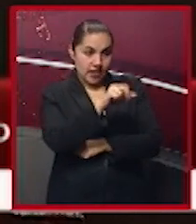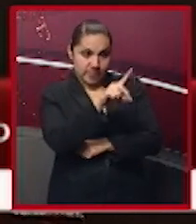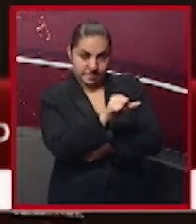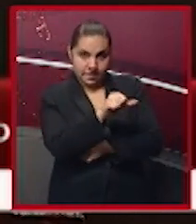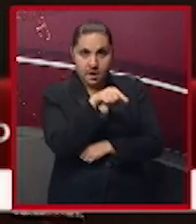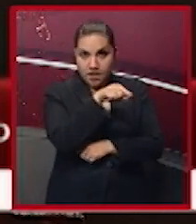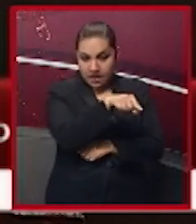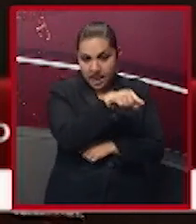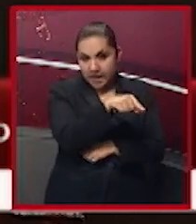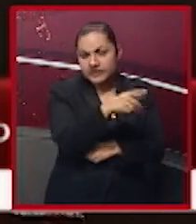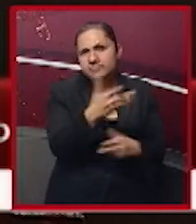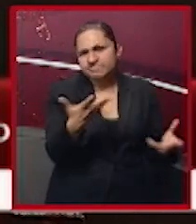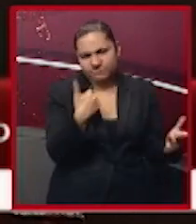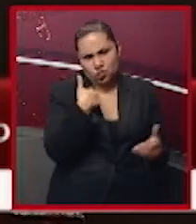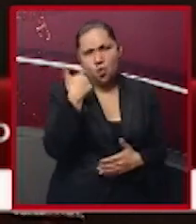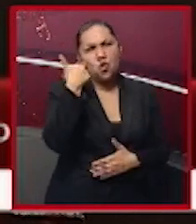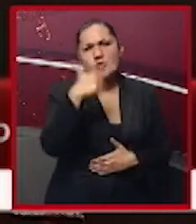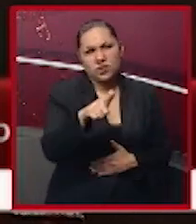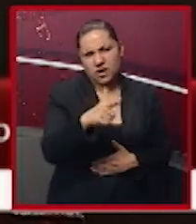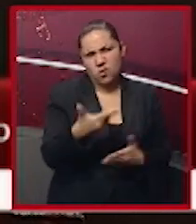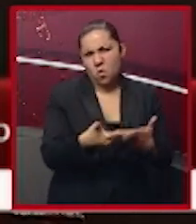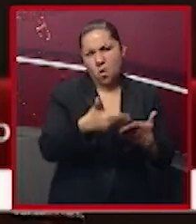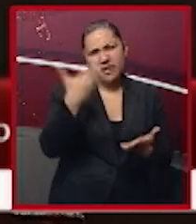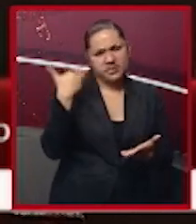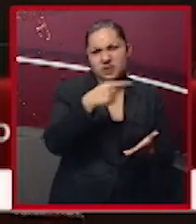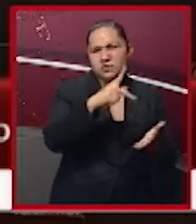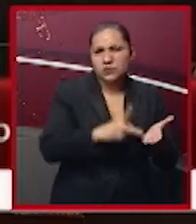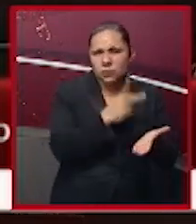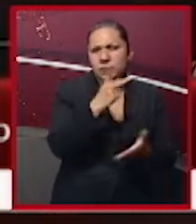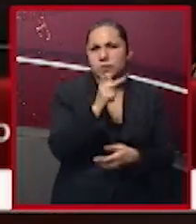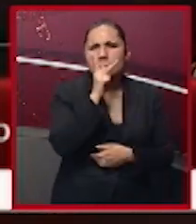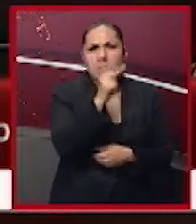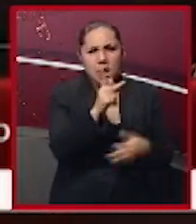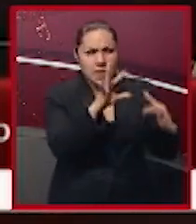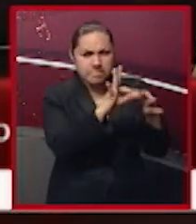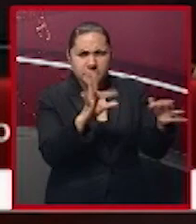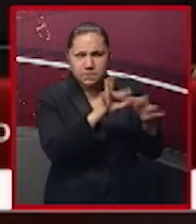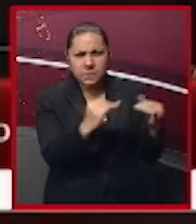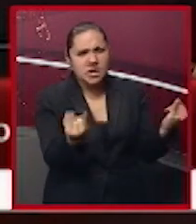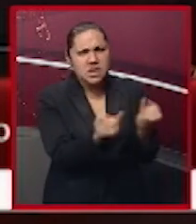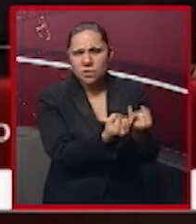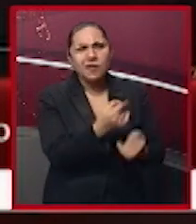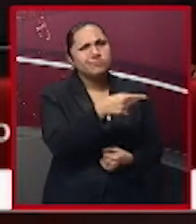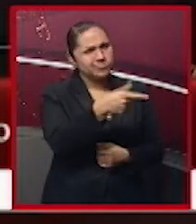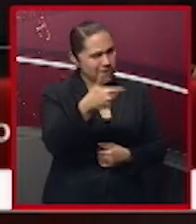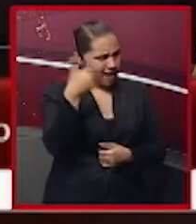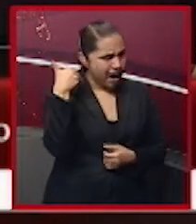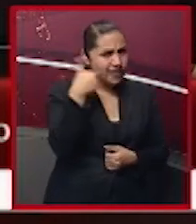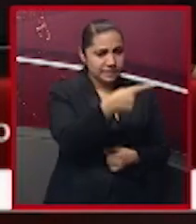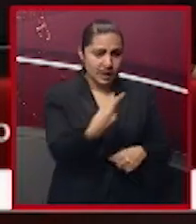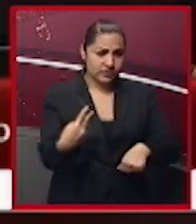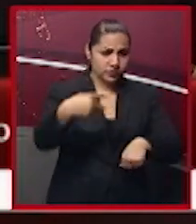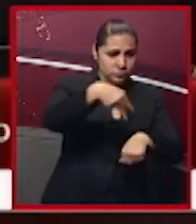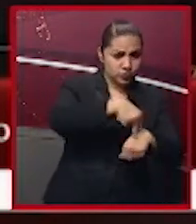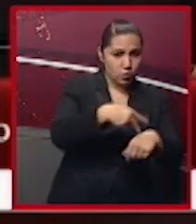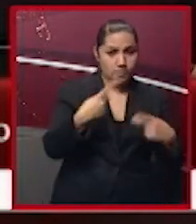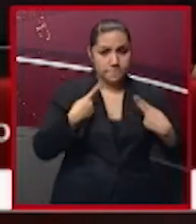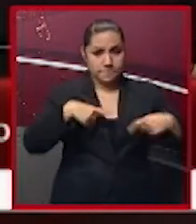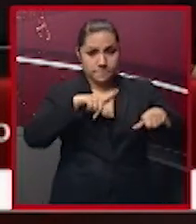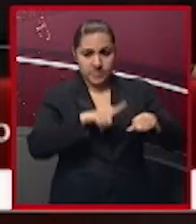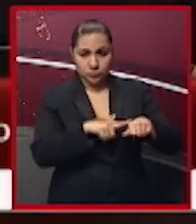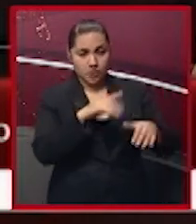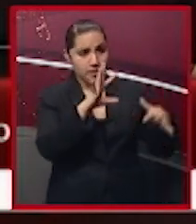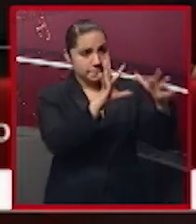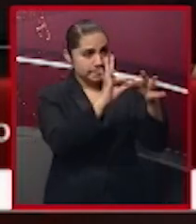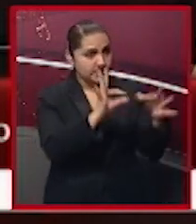defenestró, no quiero repetir las palabras, cuando justamente ocupaba su lugar, también en una comparecencia, porque no le gustaron las